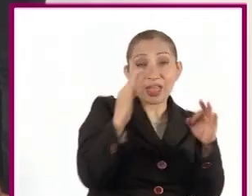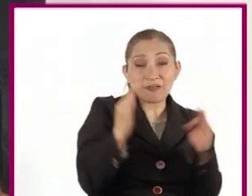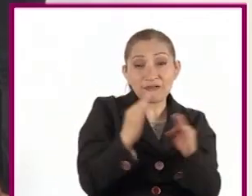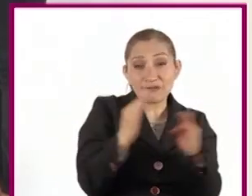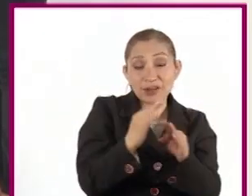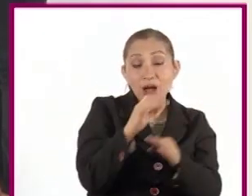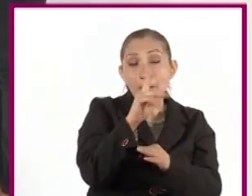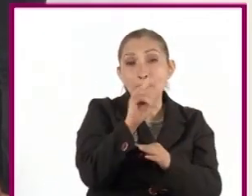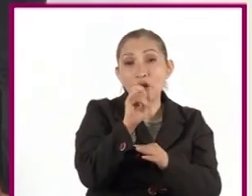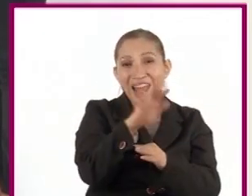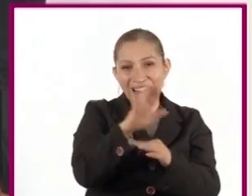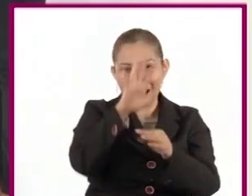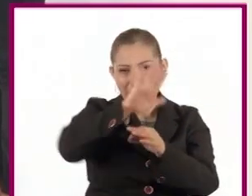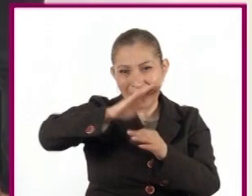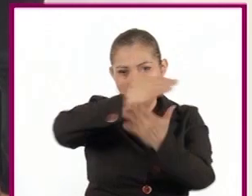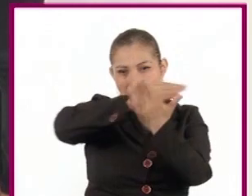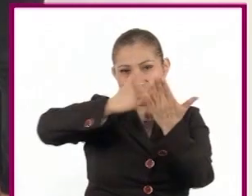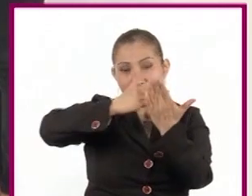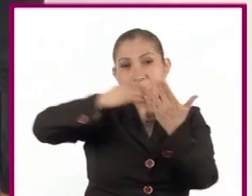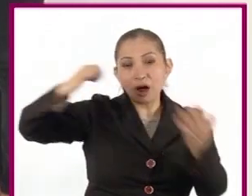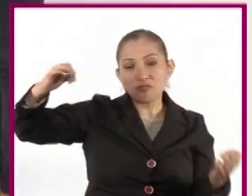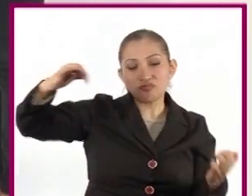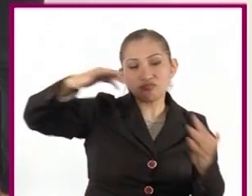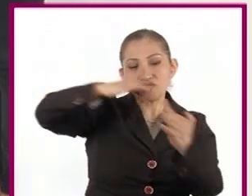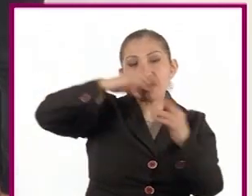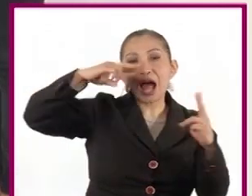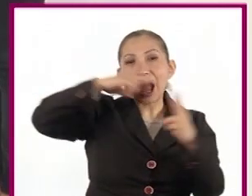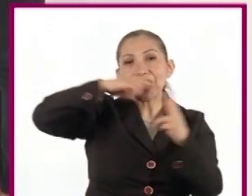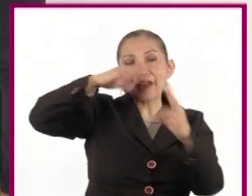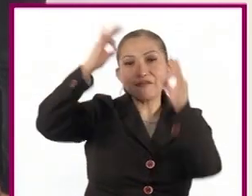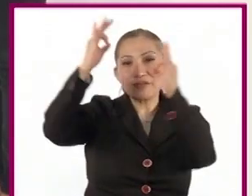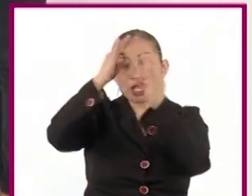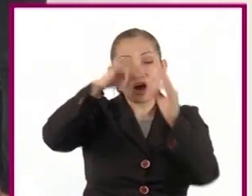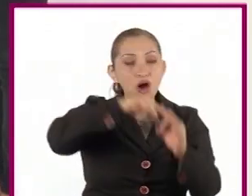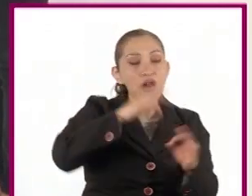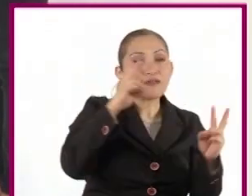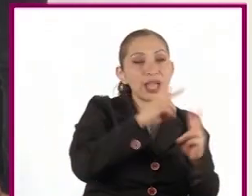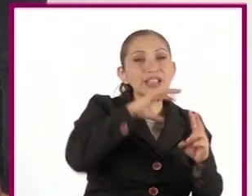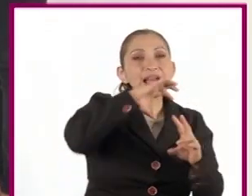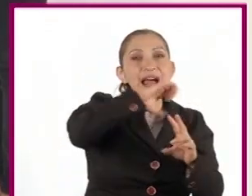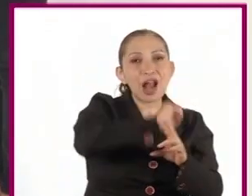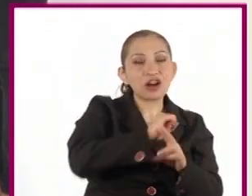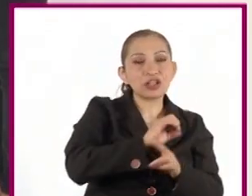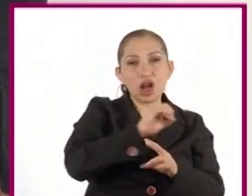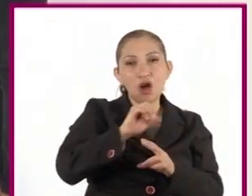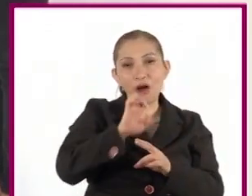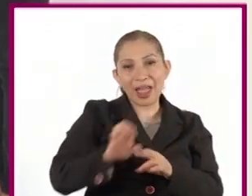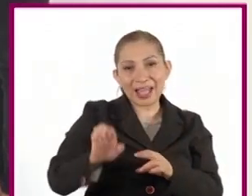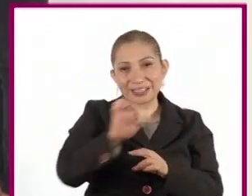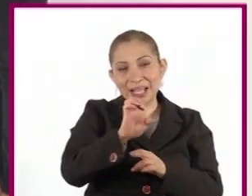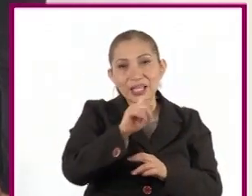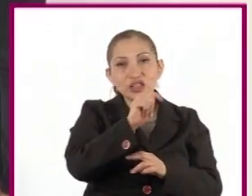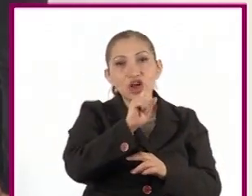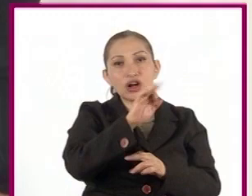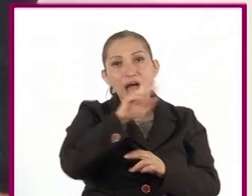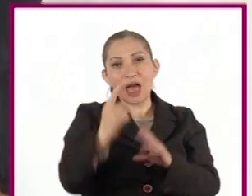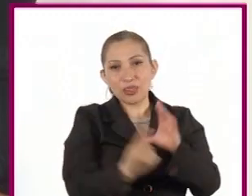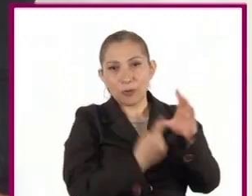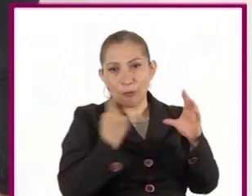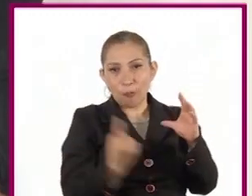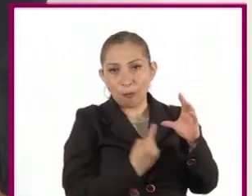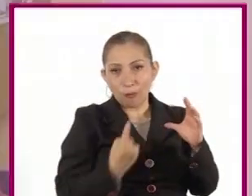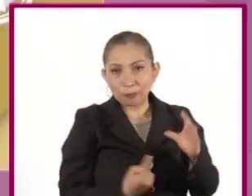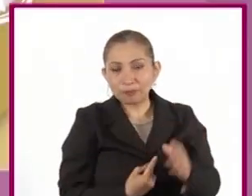en latitudes medias por el choque de los vientos polares con los vientos cálidos del oeste y los tornados.